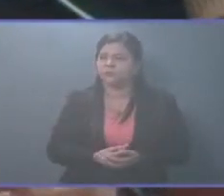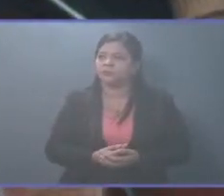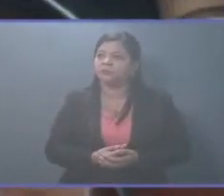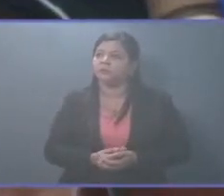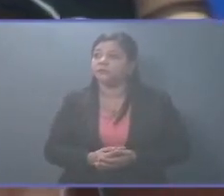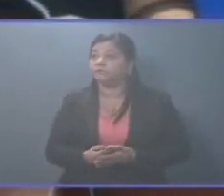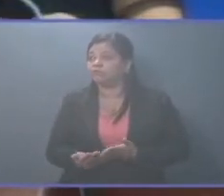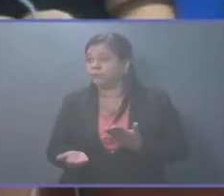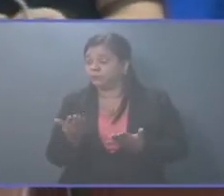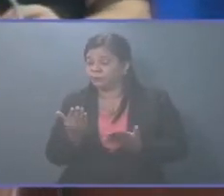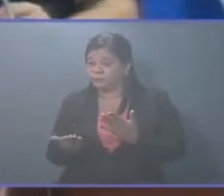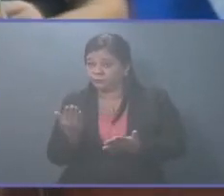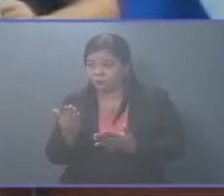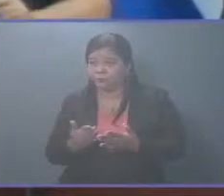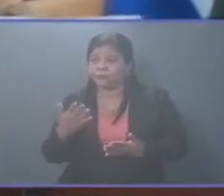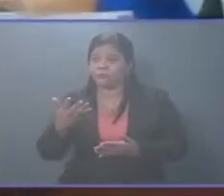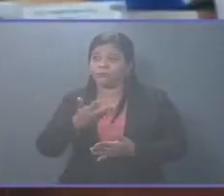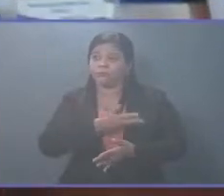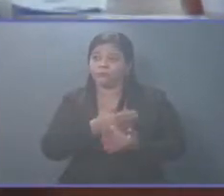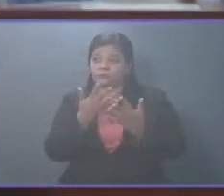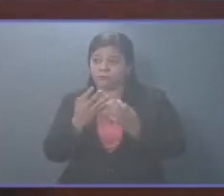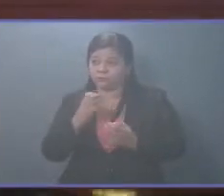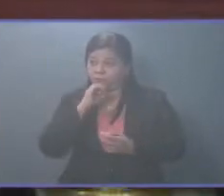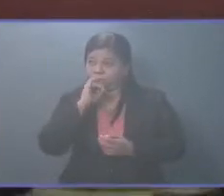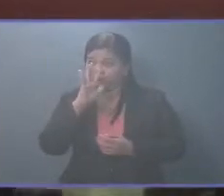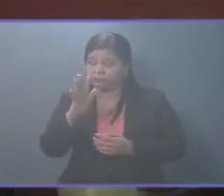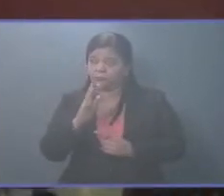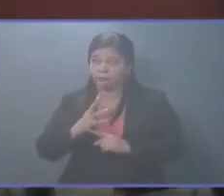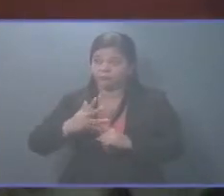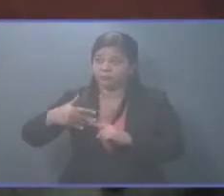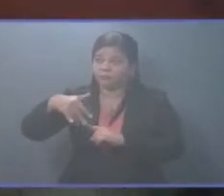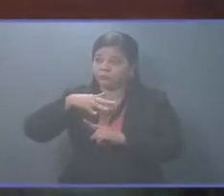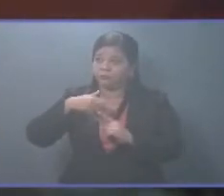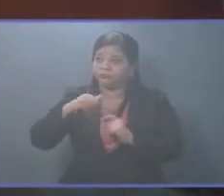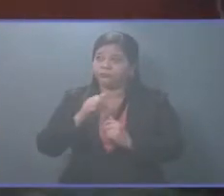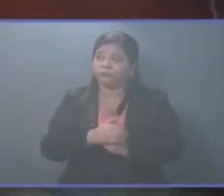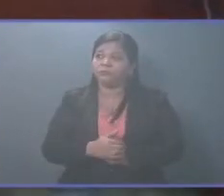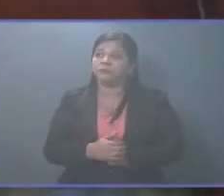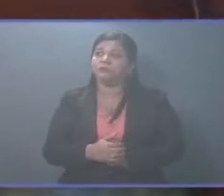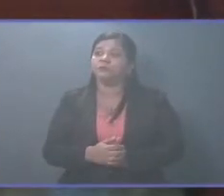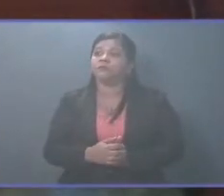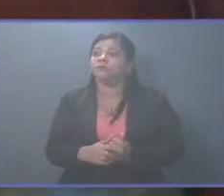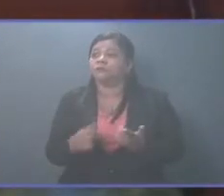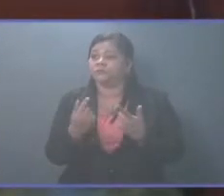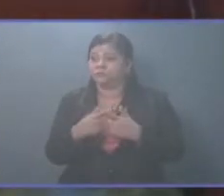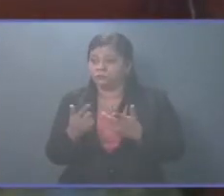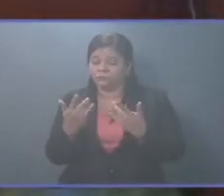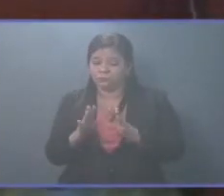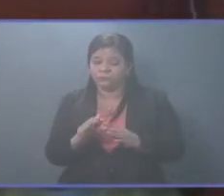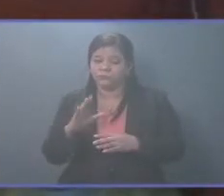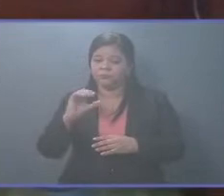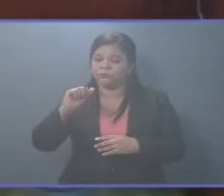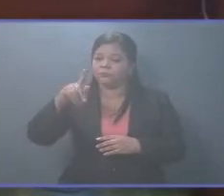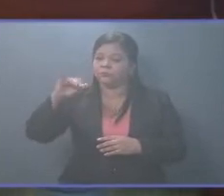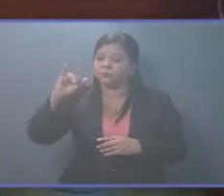Tal vez para comenzar toda esta situación, hay que poner en contexto que el papel del CAPI